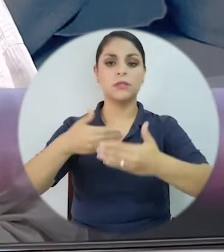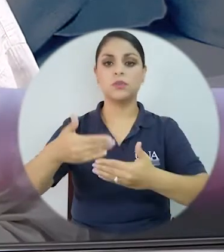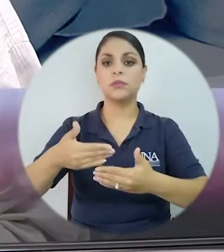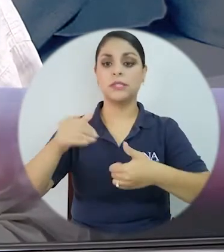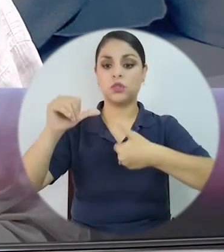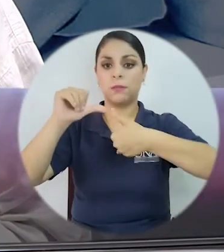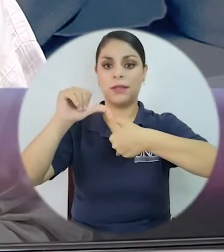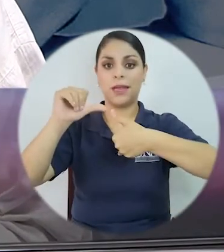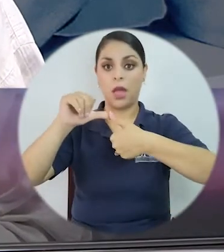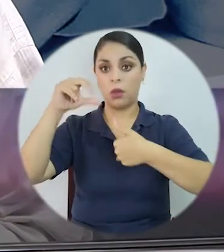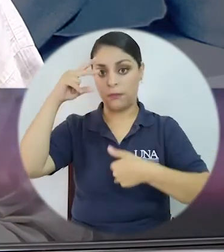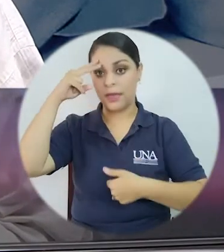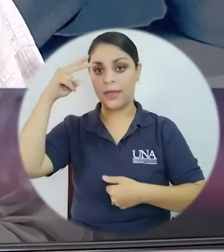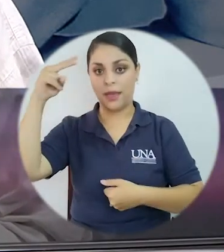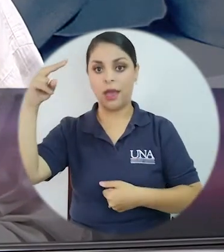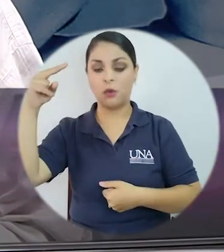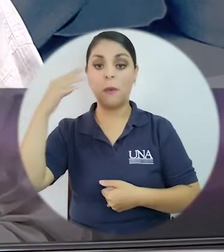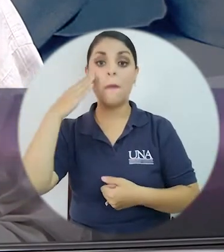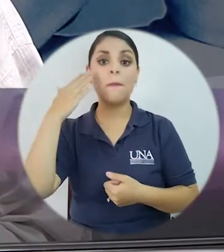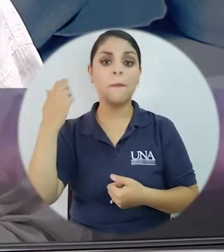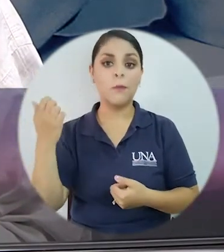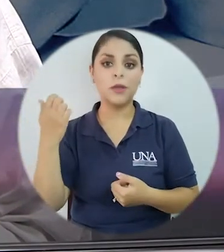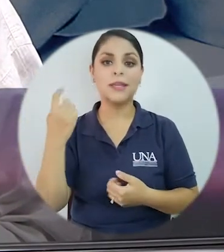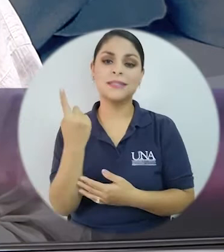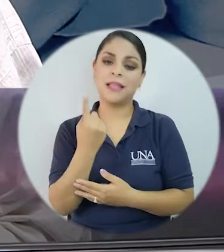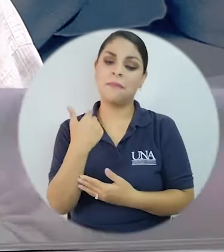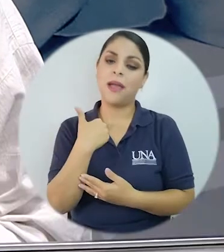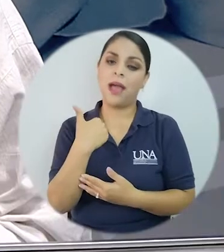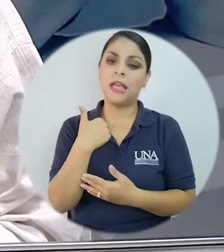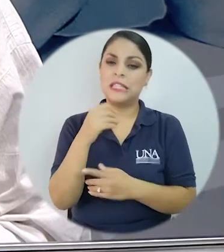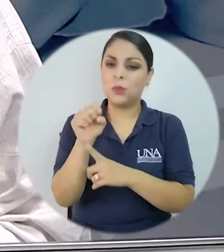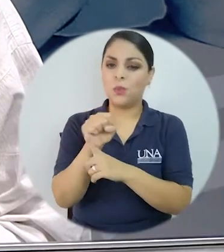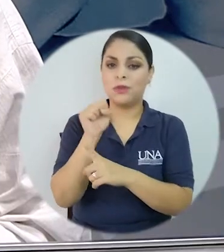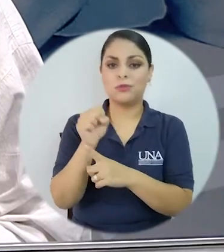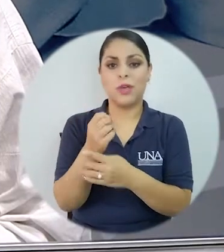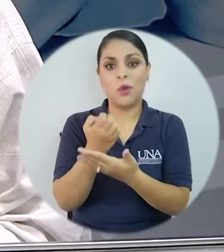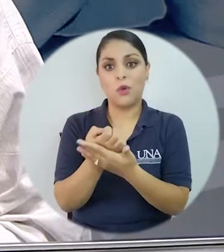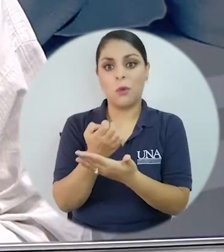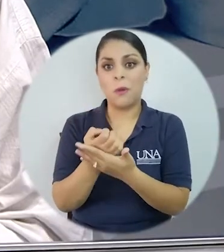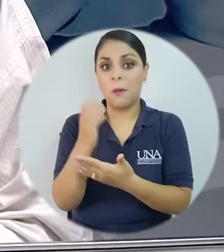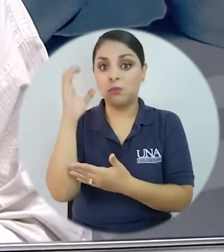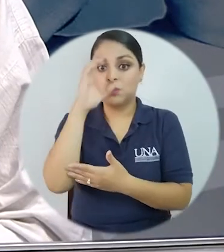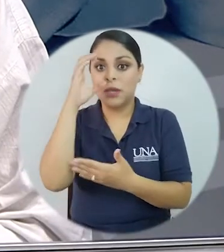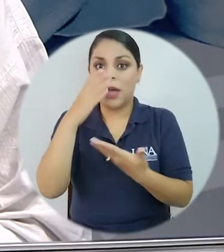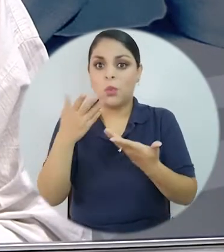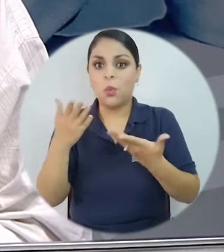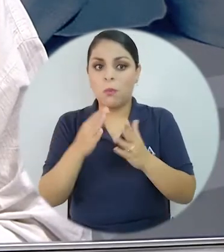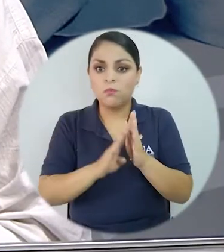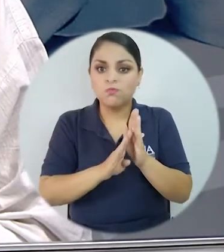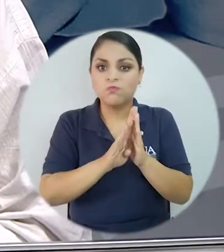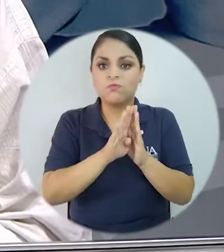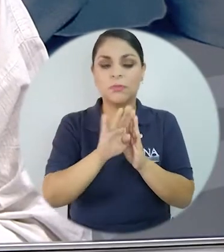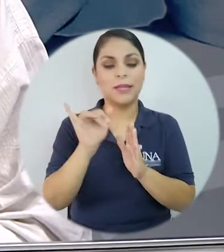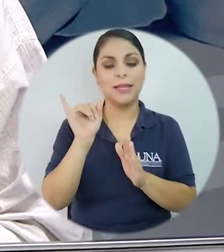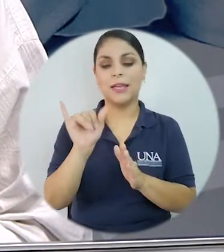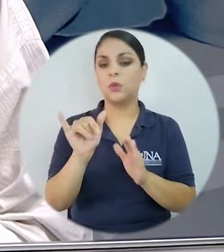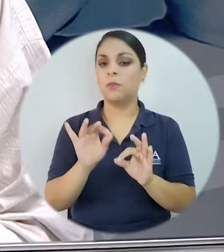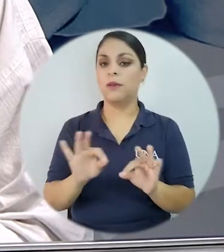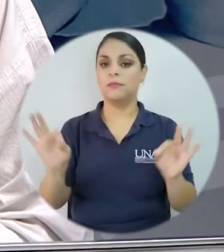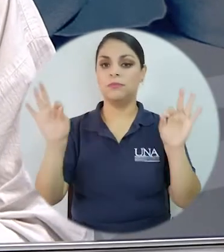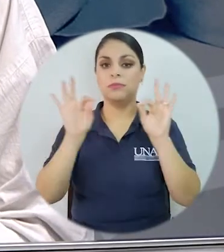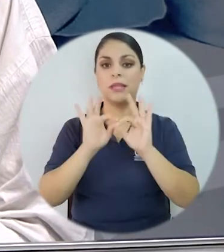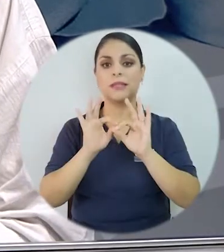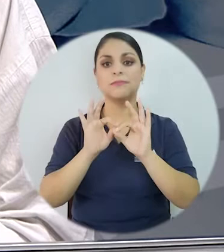centroamericano y mexicano, porque detrás hay una cuestión económica, búsqueda de progreso, que es el motor más fuerte.